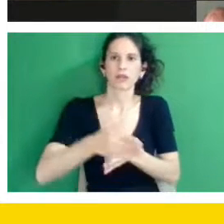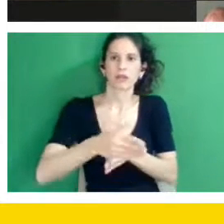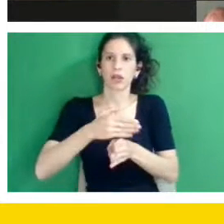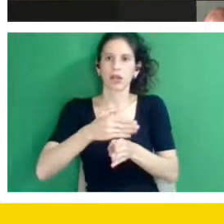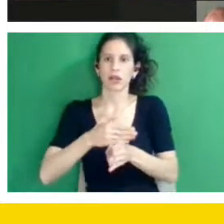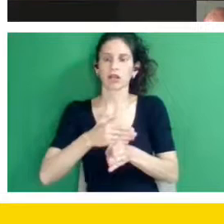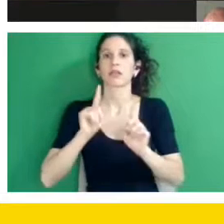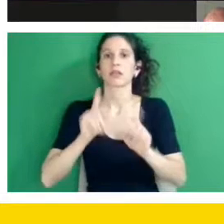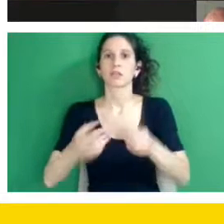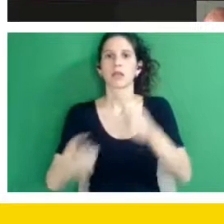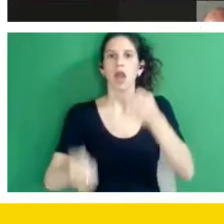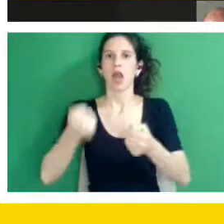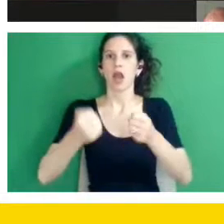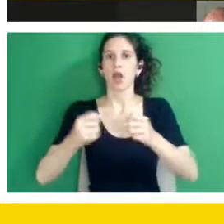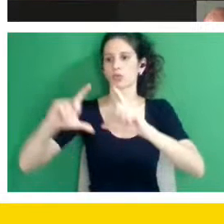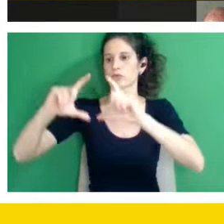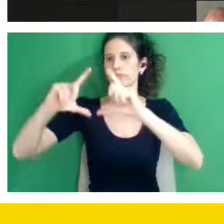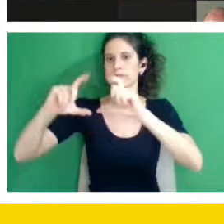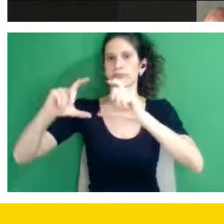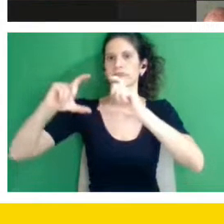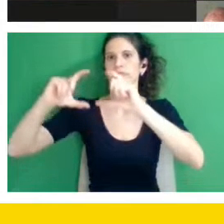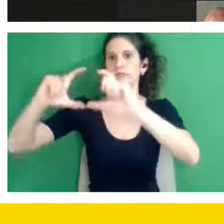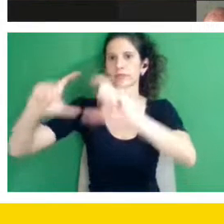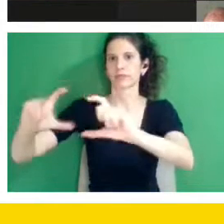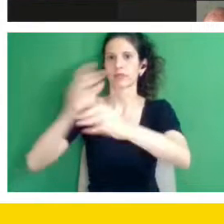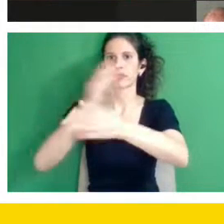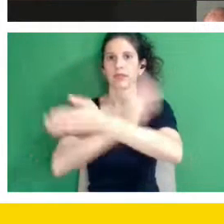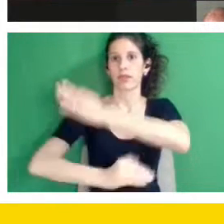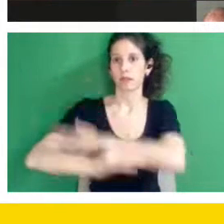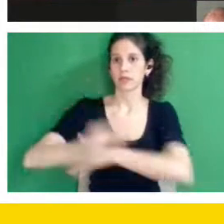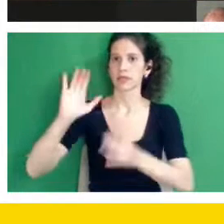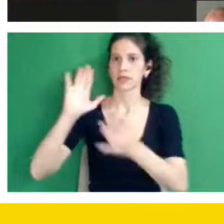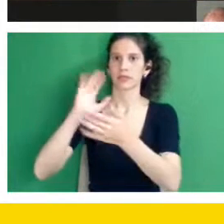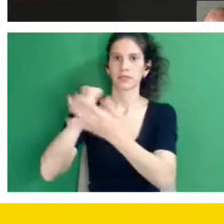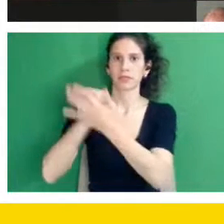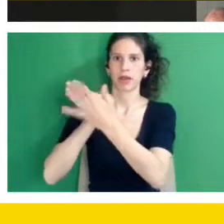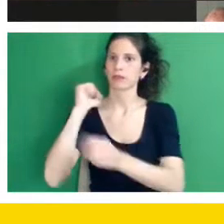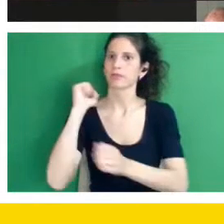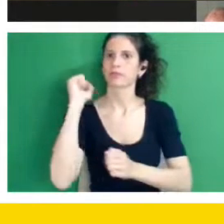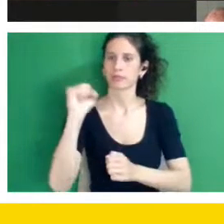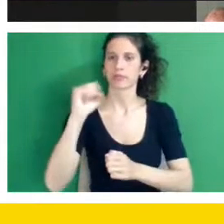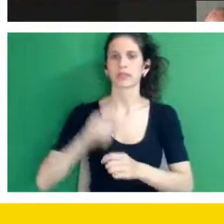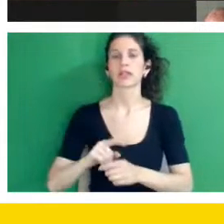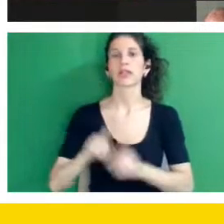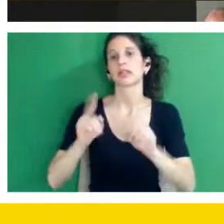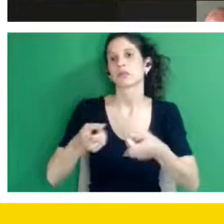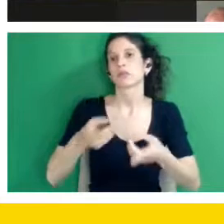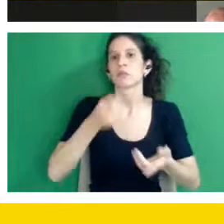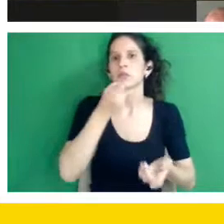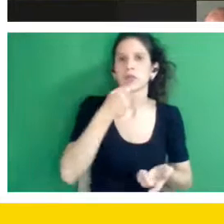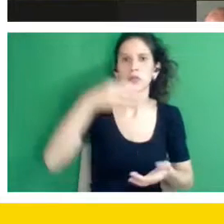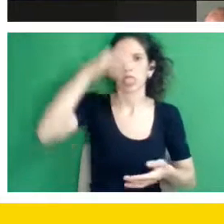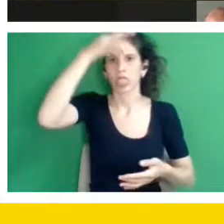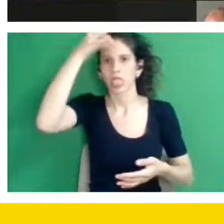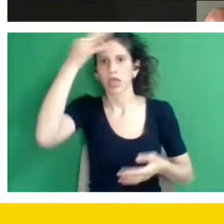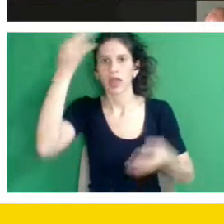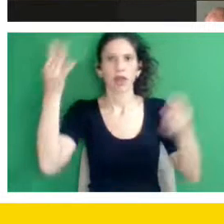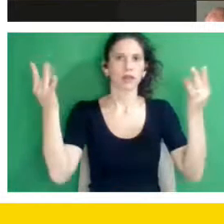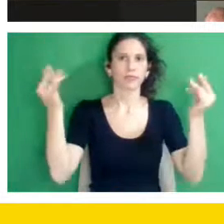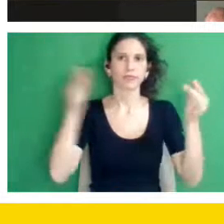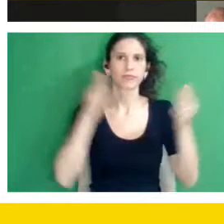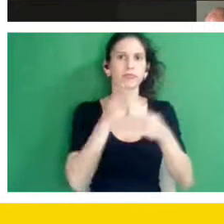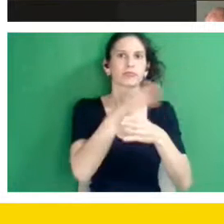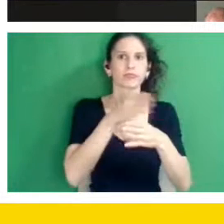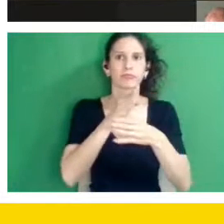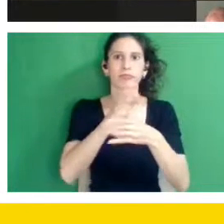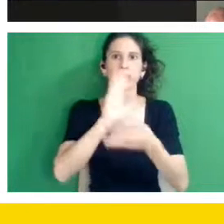preferenciales en espectáculos públicos y privados, entre otros. Asimismo, si presentas una discapacidad severa, tendrás pase libre